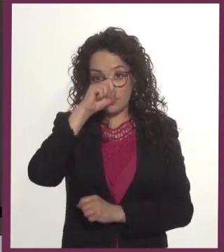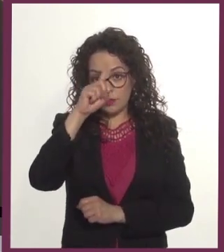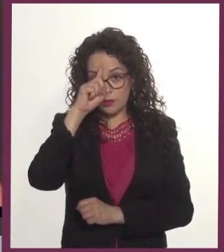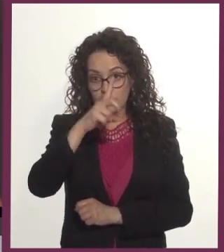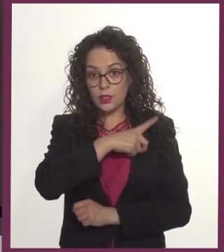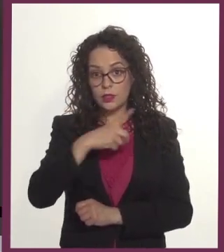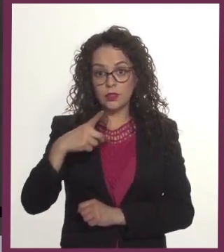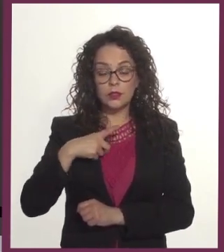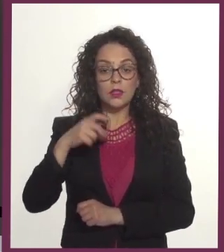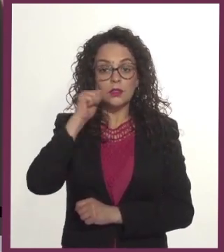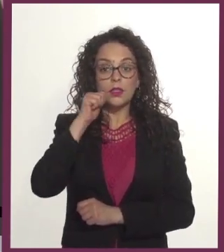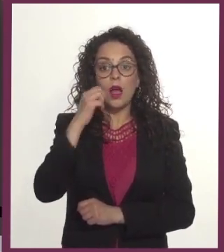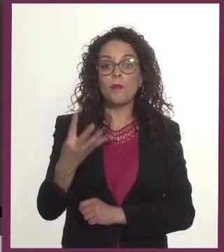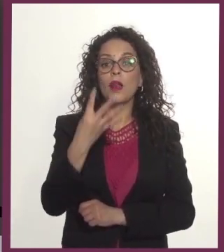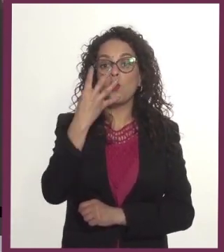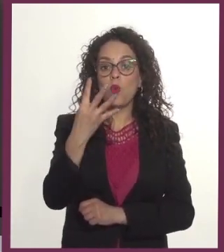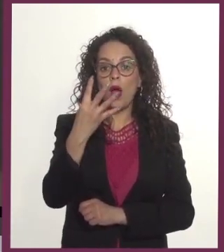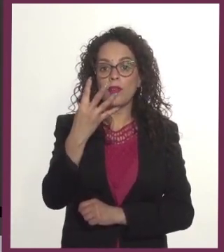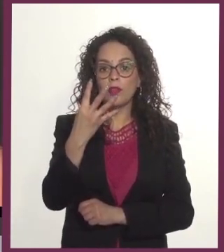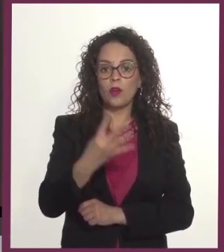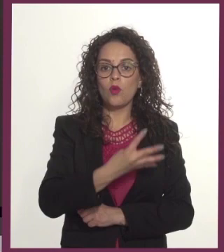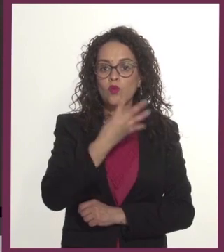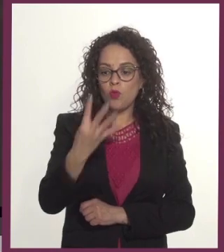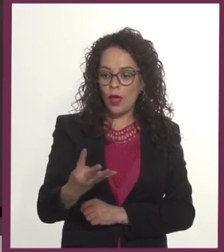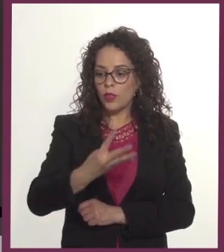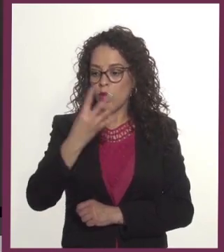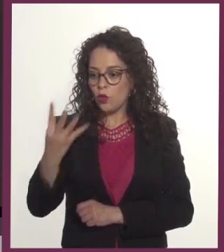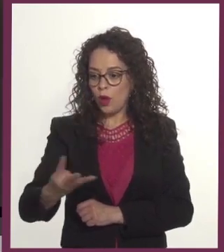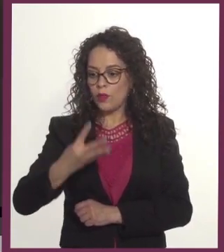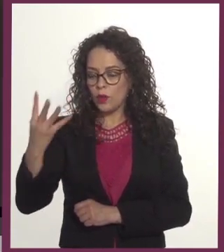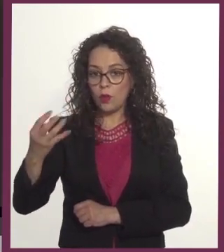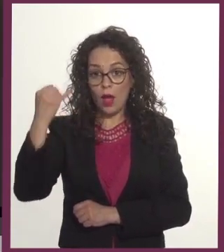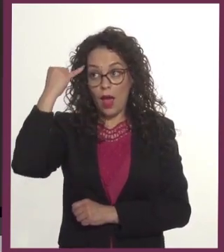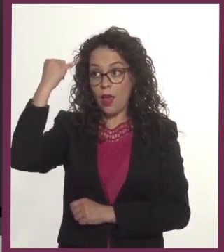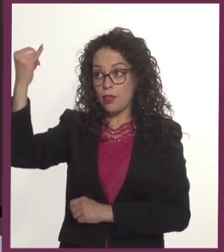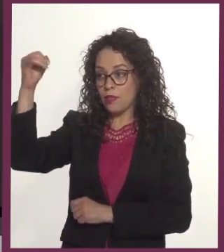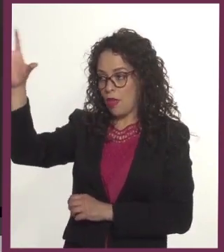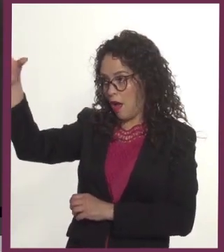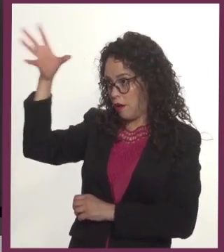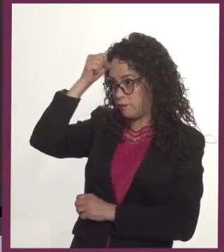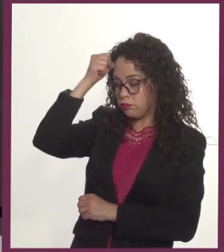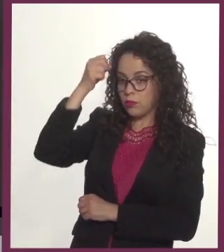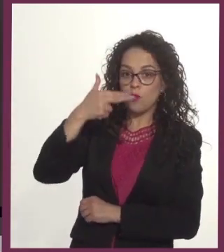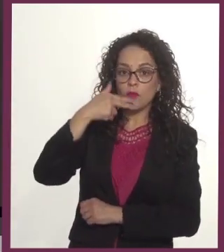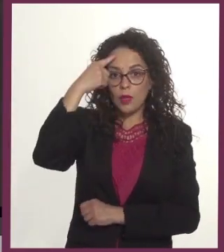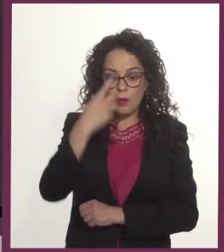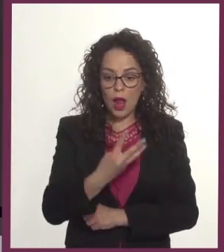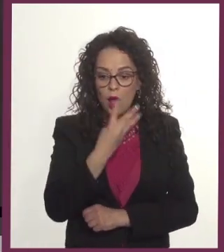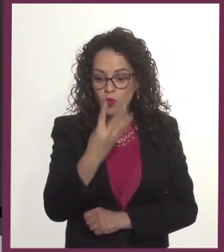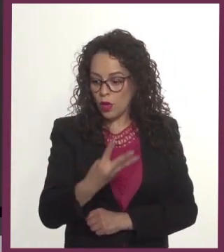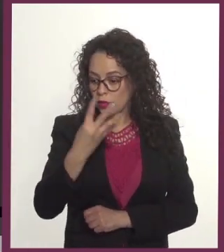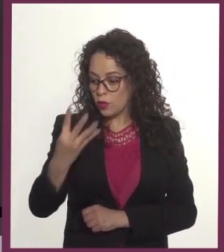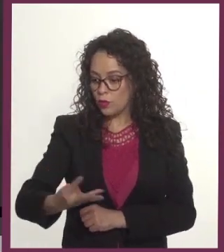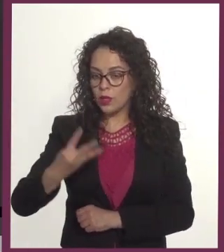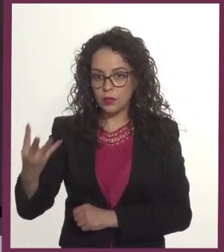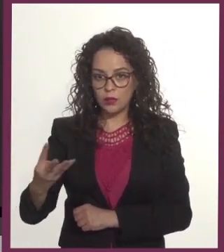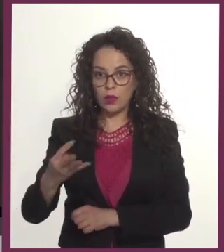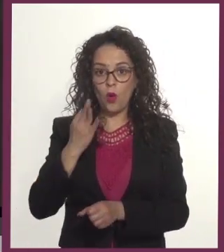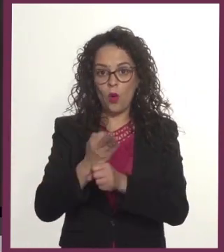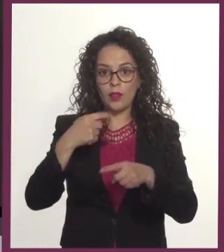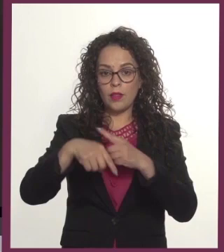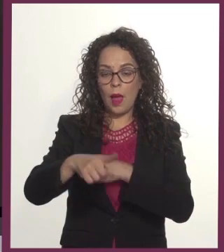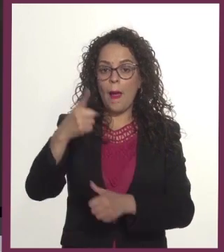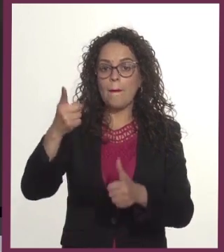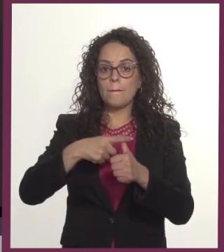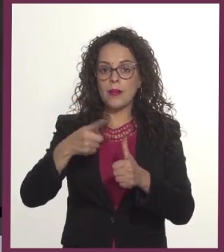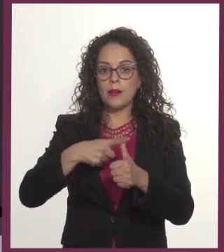rima pulso, rima impulso. Ya tengo 4. Ojo con esta recomendación. Siempre rima 4